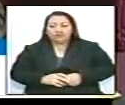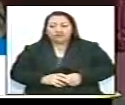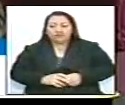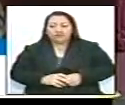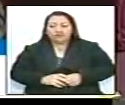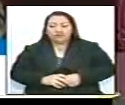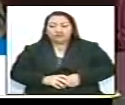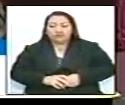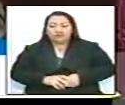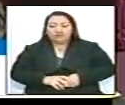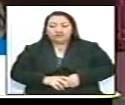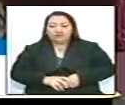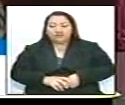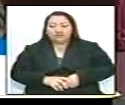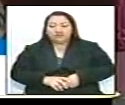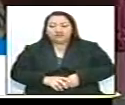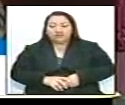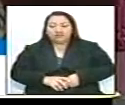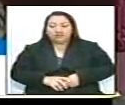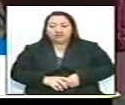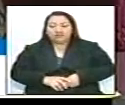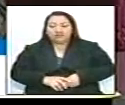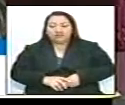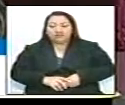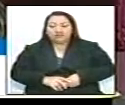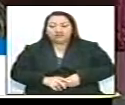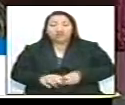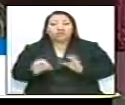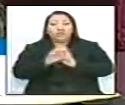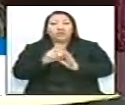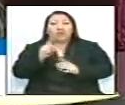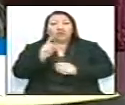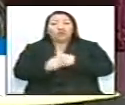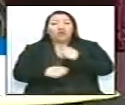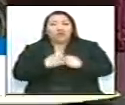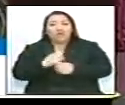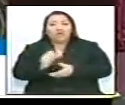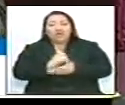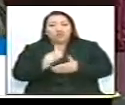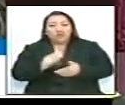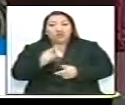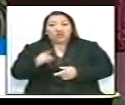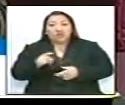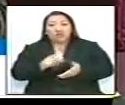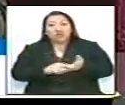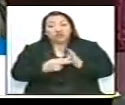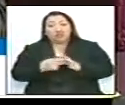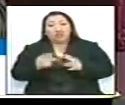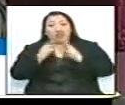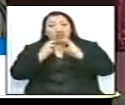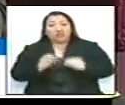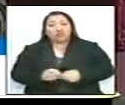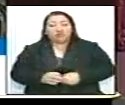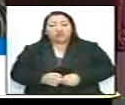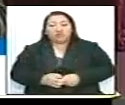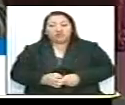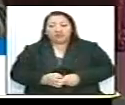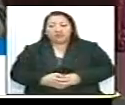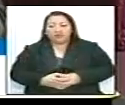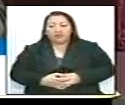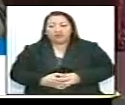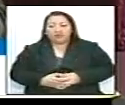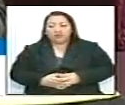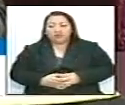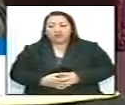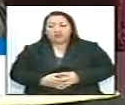en suspenso, dado que, por ejemplo, se pide que haya un año para la inscripción previa, etcétera. Esa sería la respuesta. En